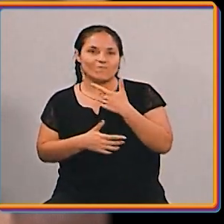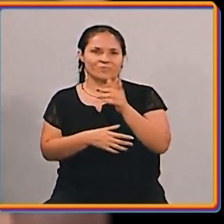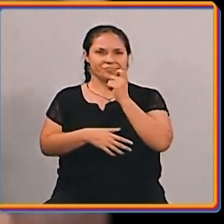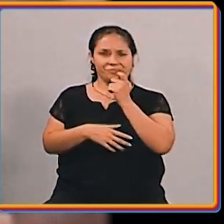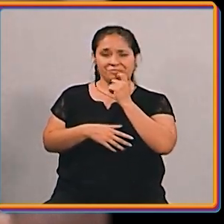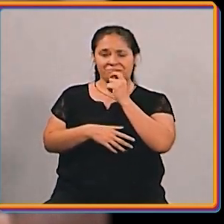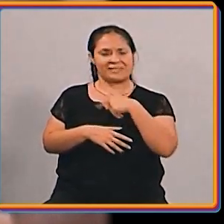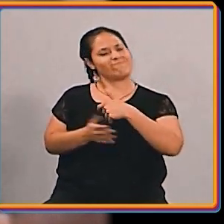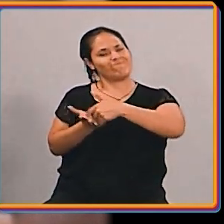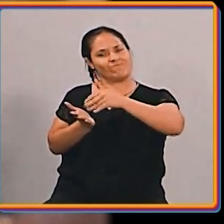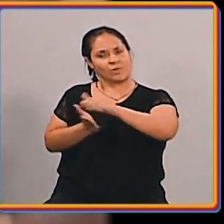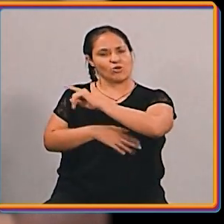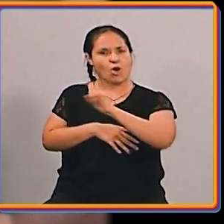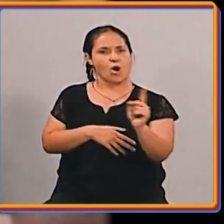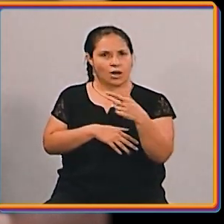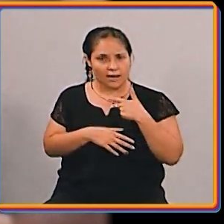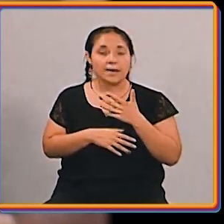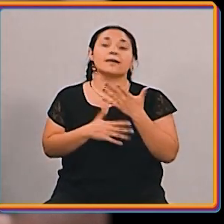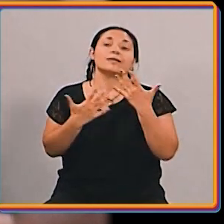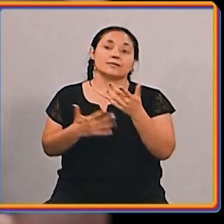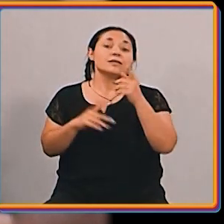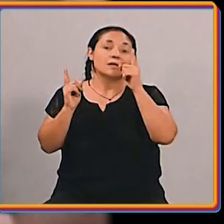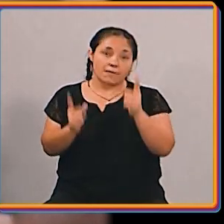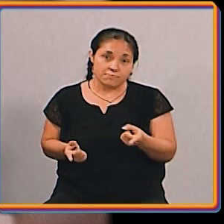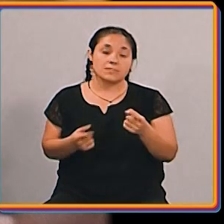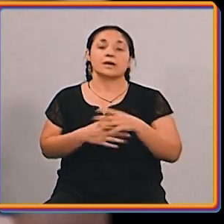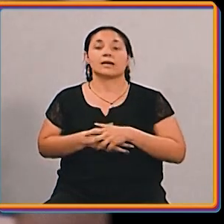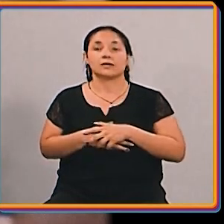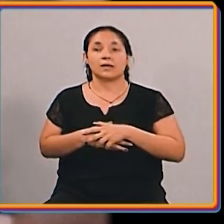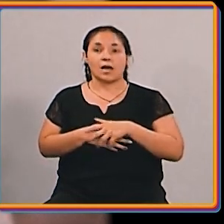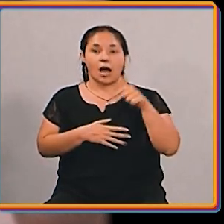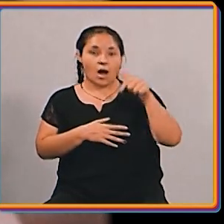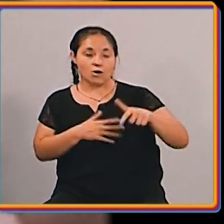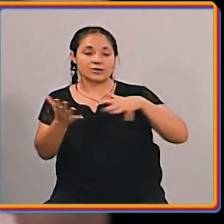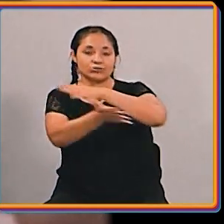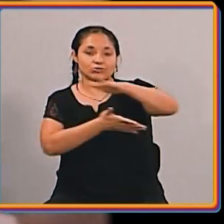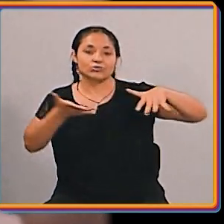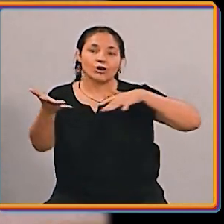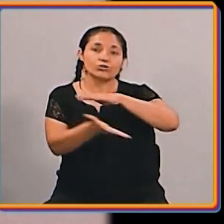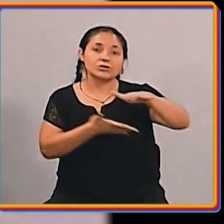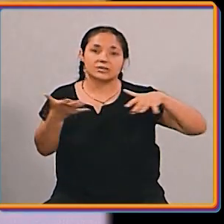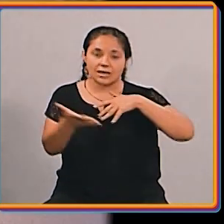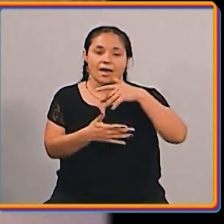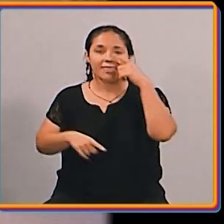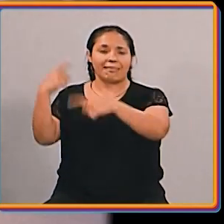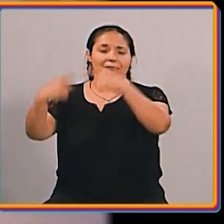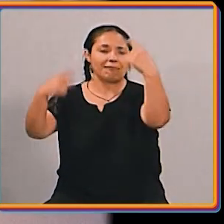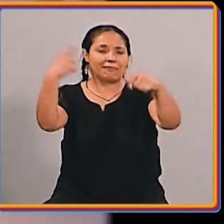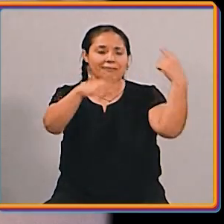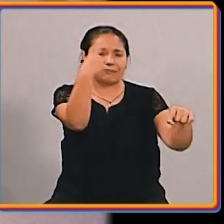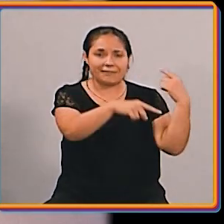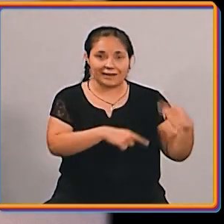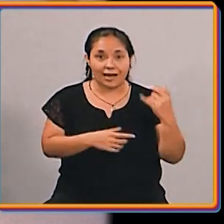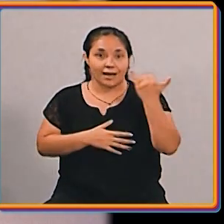que en general se tiende a rechazarla, a discriminarla, pero muchas veces también actualmente vivimos en una sociedad